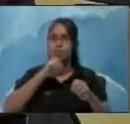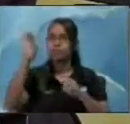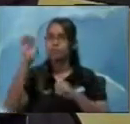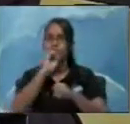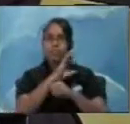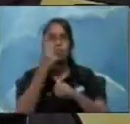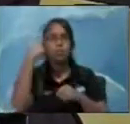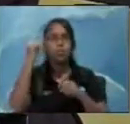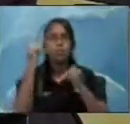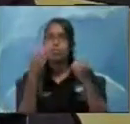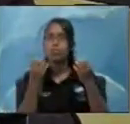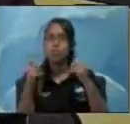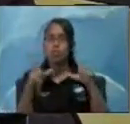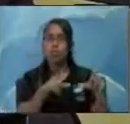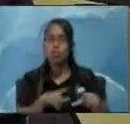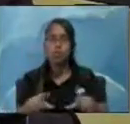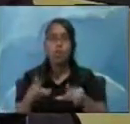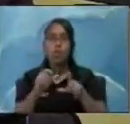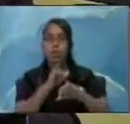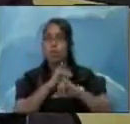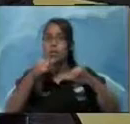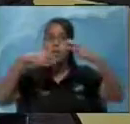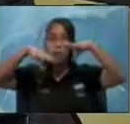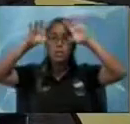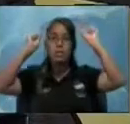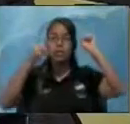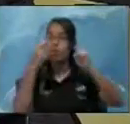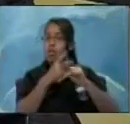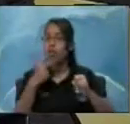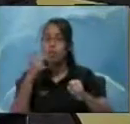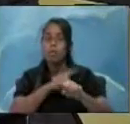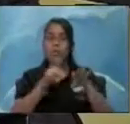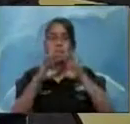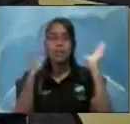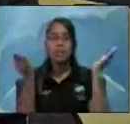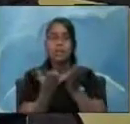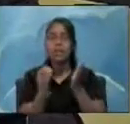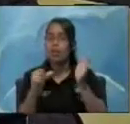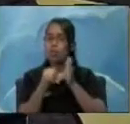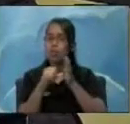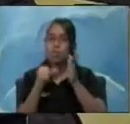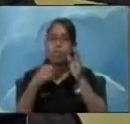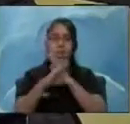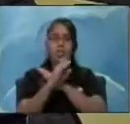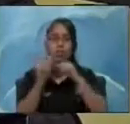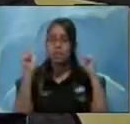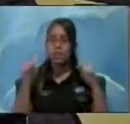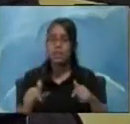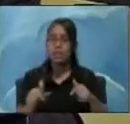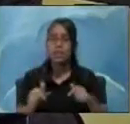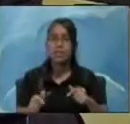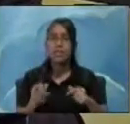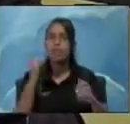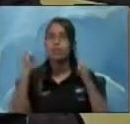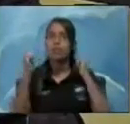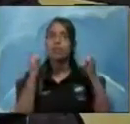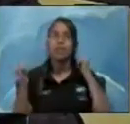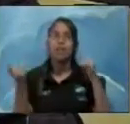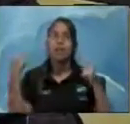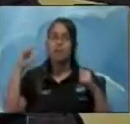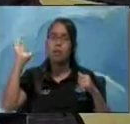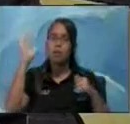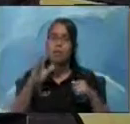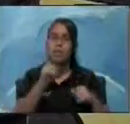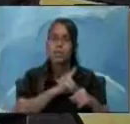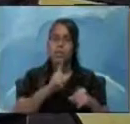partes y ellos habían aprendido los idiomas de la tierra donde habían ido y en esta fecha en esta fiesta habían venido